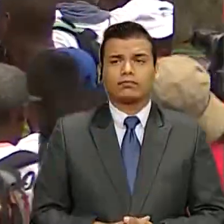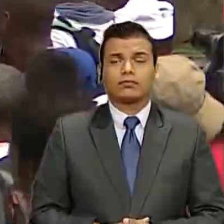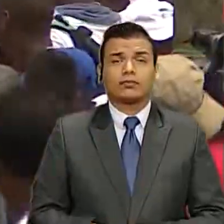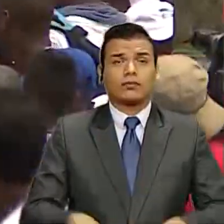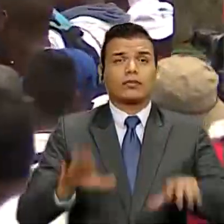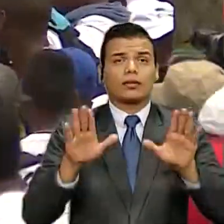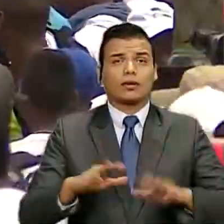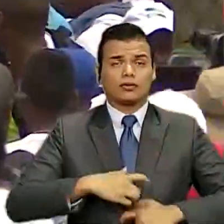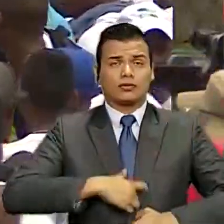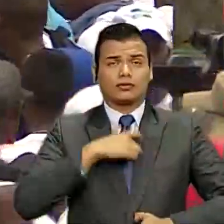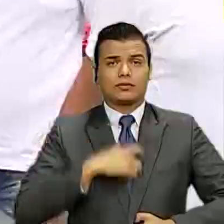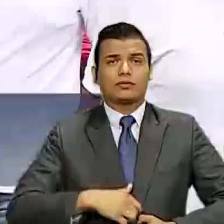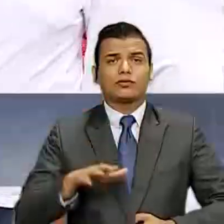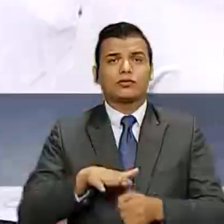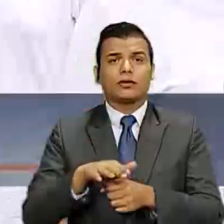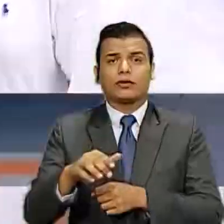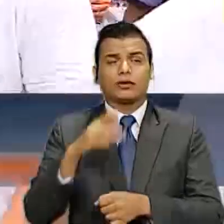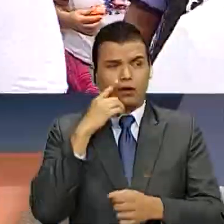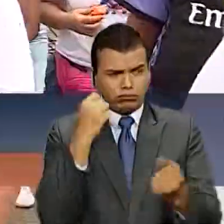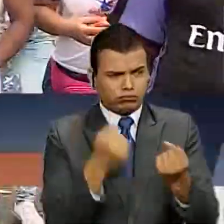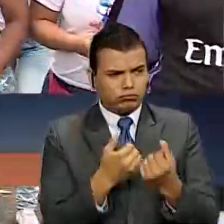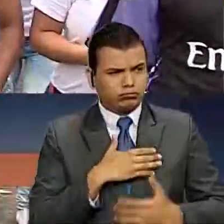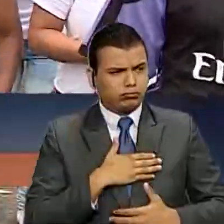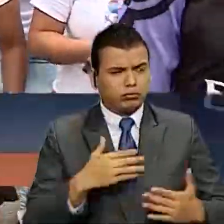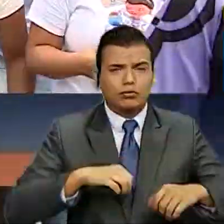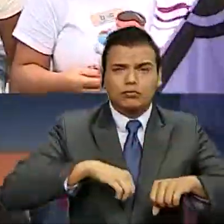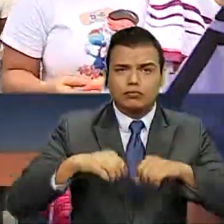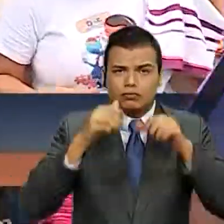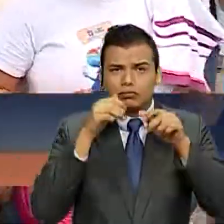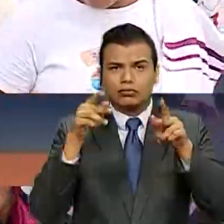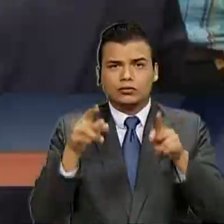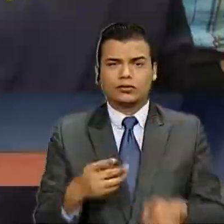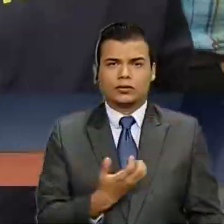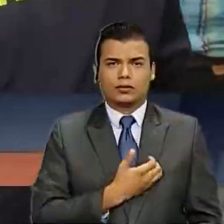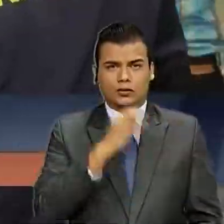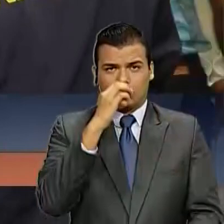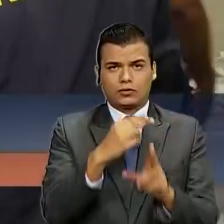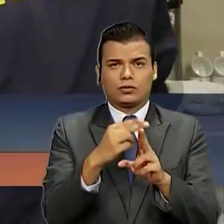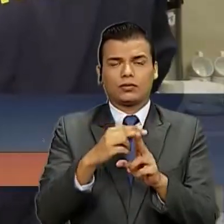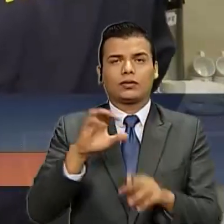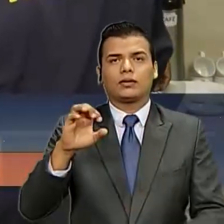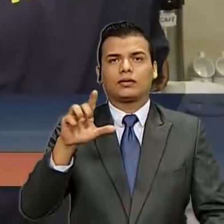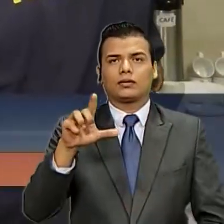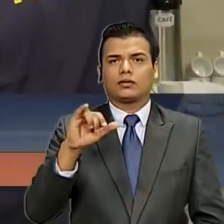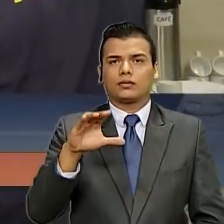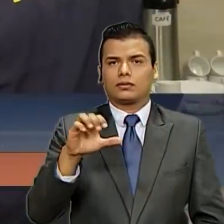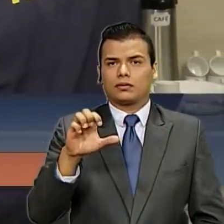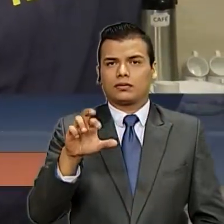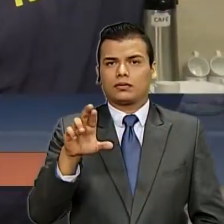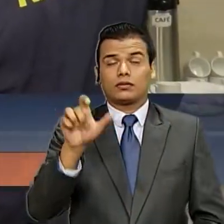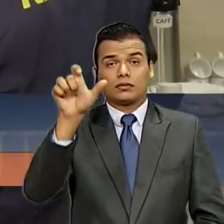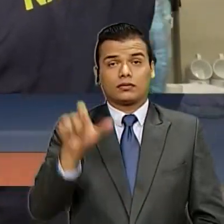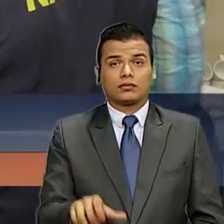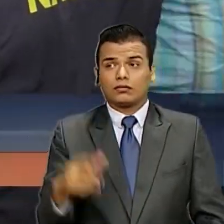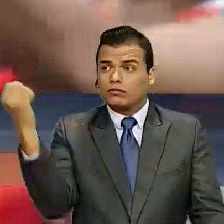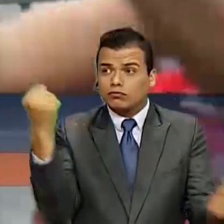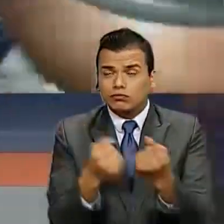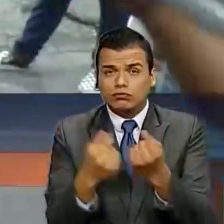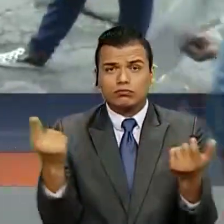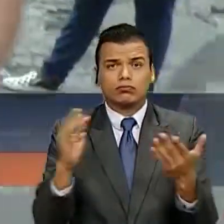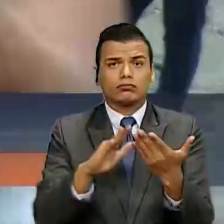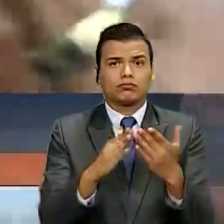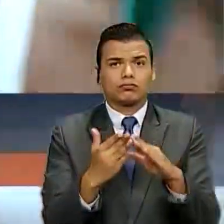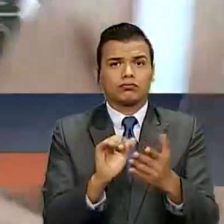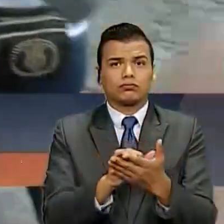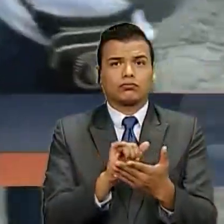paro cívico en Buenaventura, se han escuchado voces de respaldo a la gestión del alcalde Eliezer Alboreda y su posición de liderar a la comunidad en un